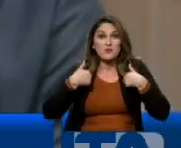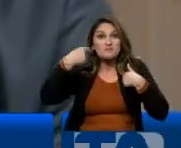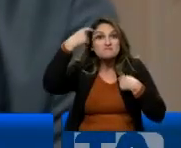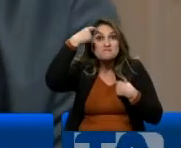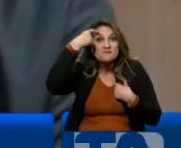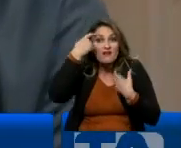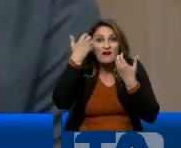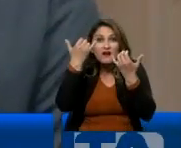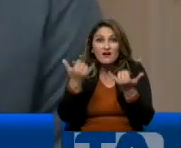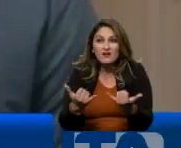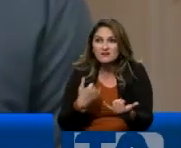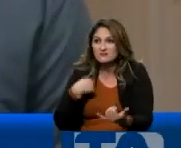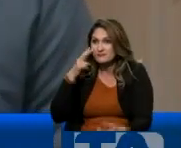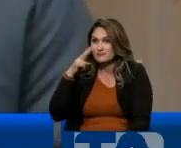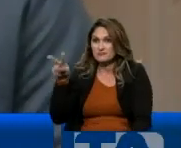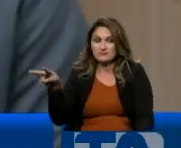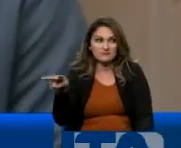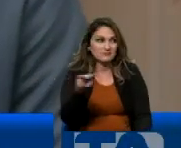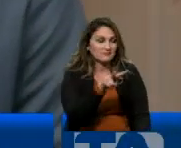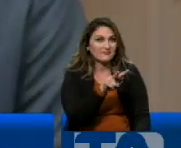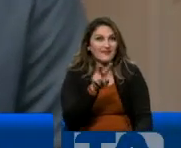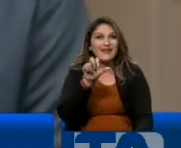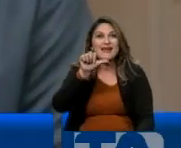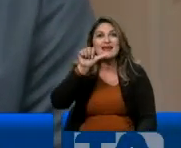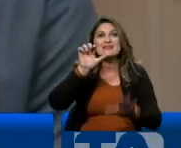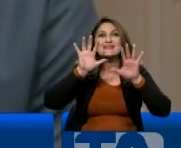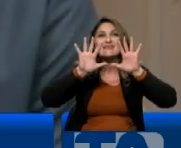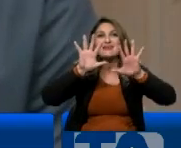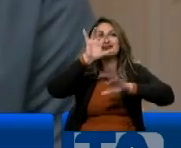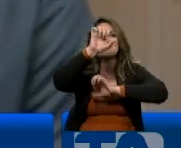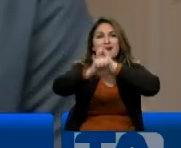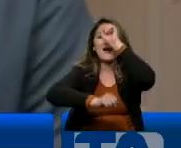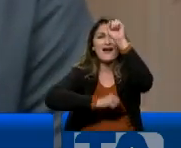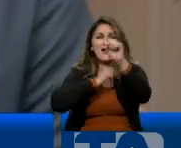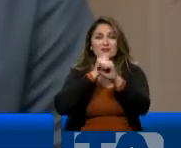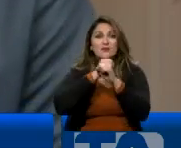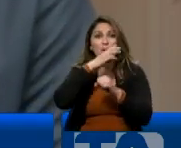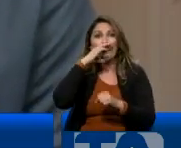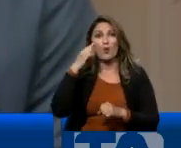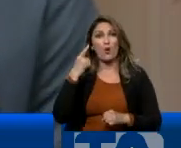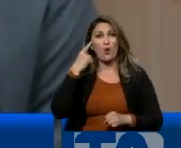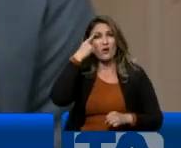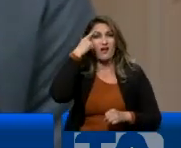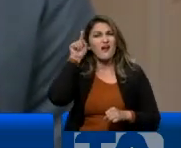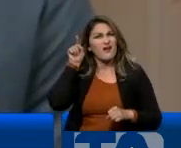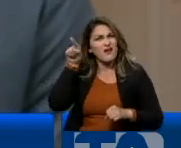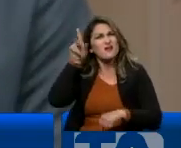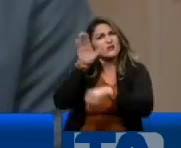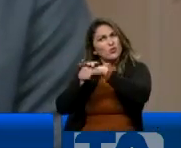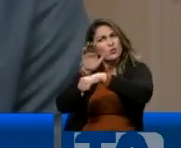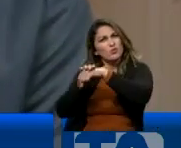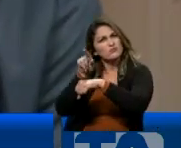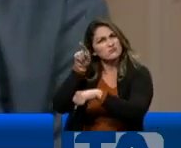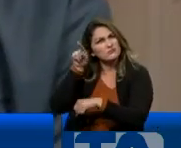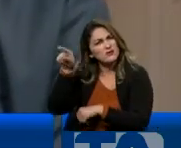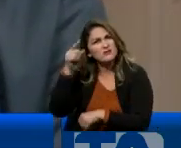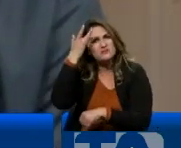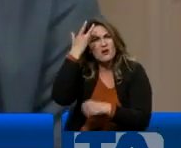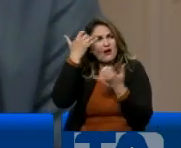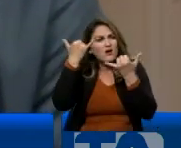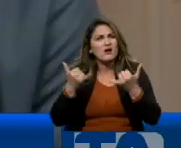precisamente de diez años de odios sembrados por el ex presidente que en esta protesta